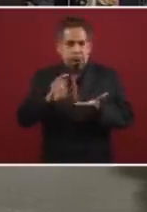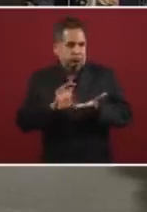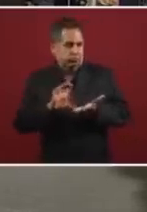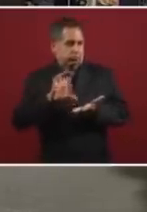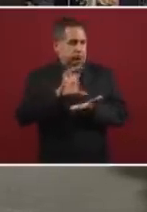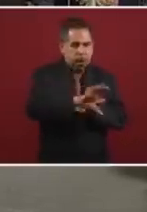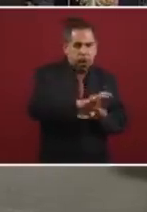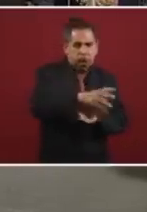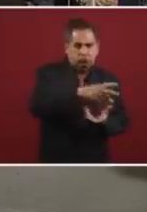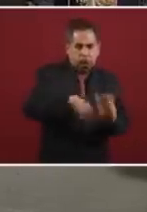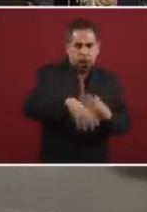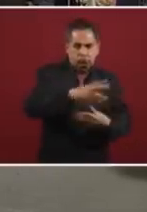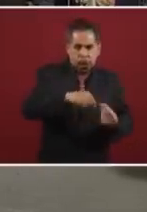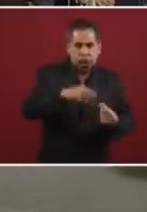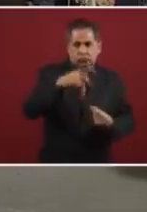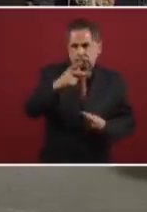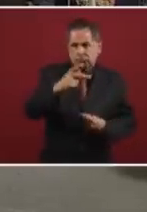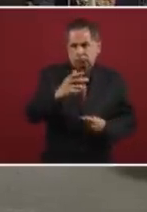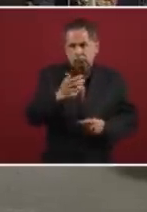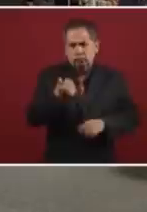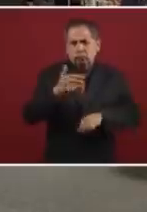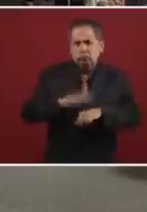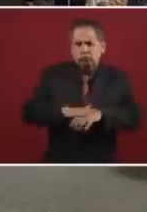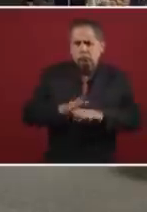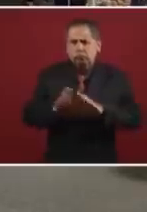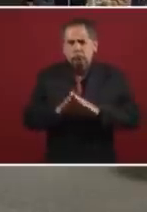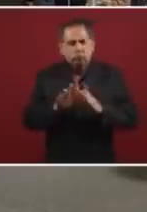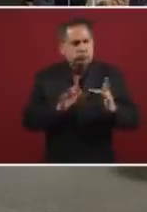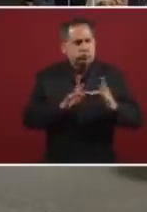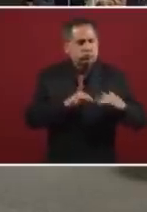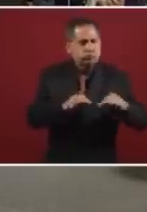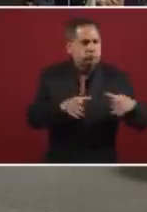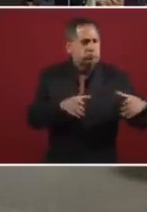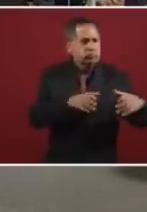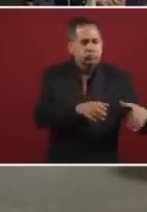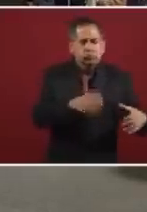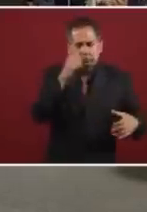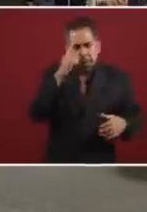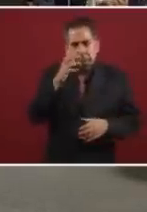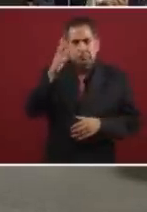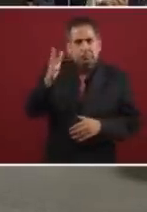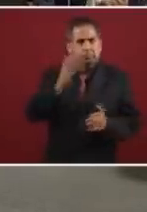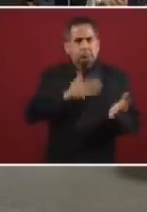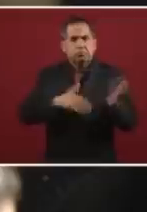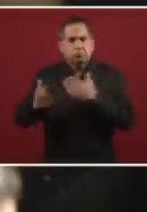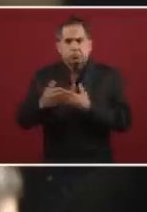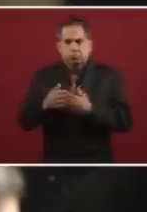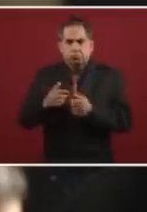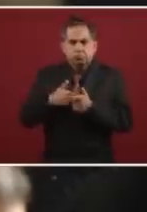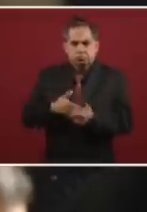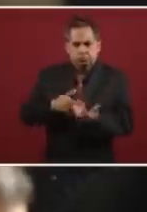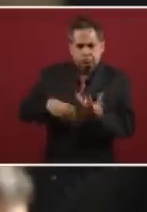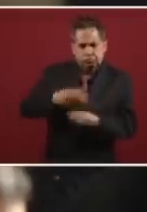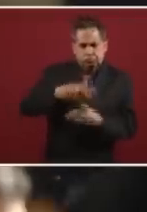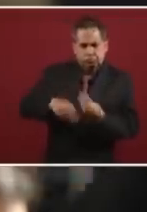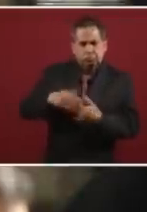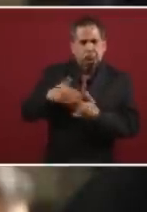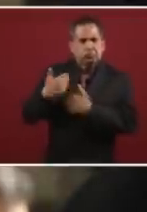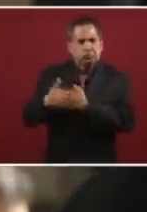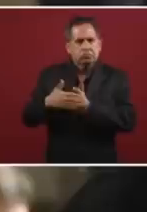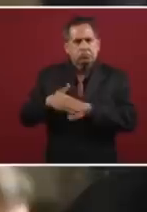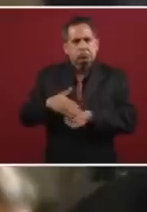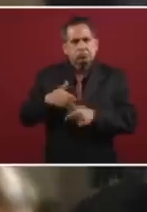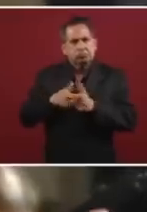gobierno o su administración cómo va a trabajar con estos empresarios para que este crecimiento sea sostenible en la infraestructura que se está